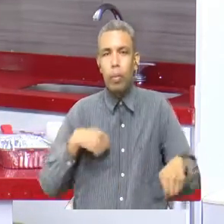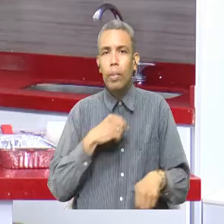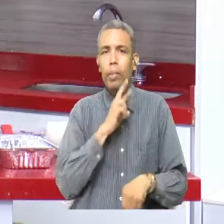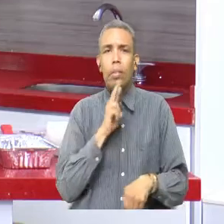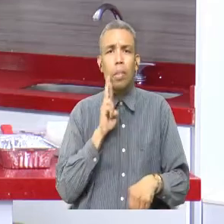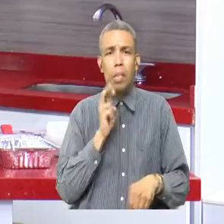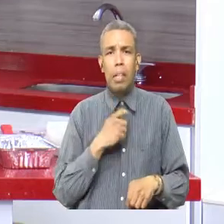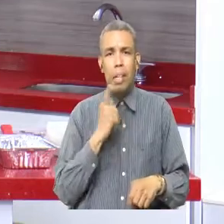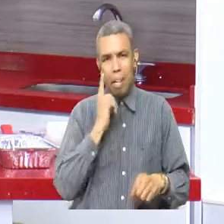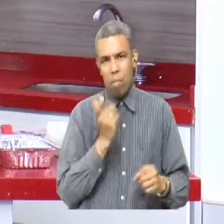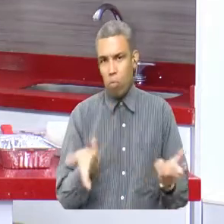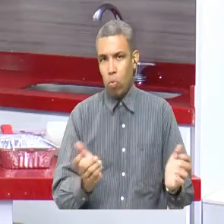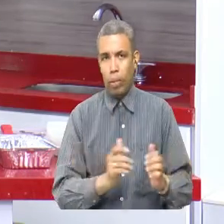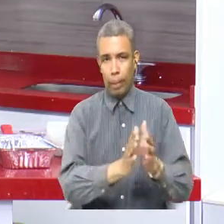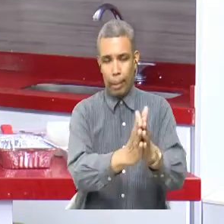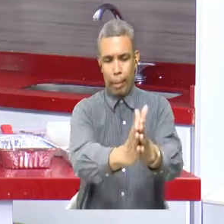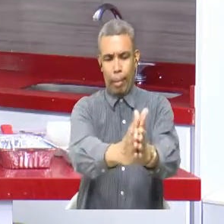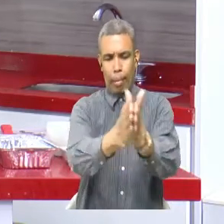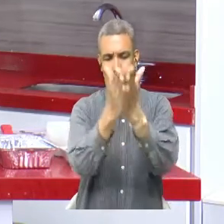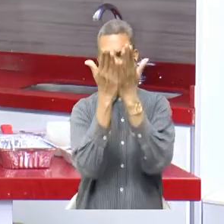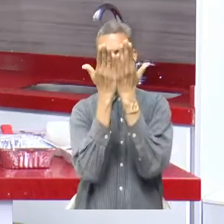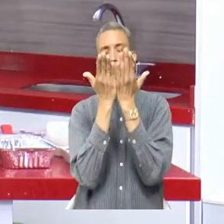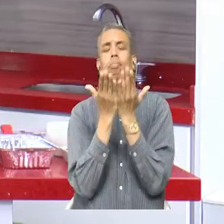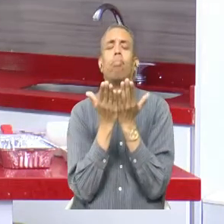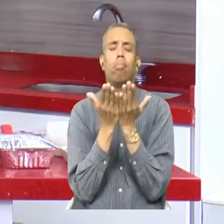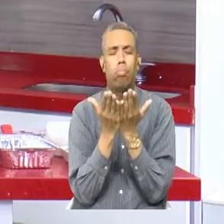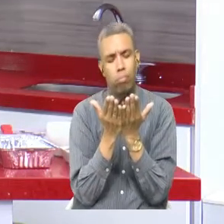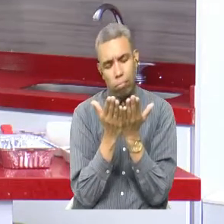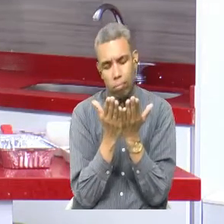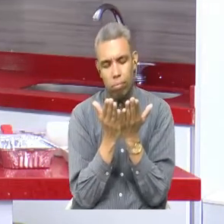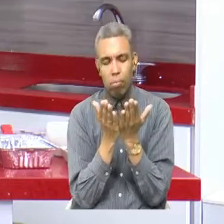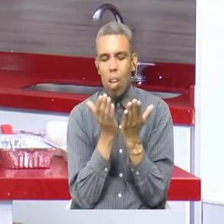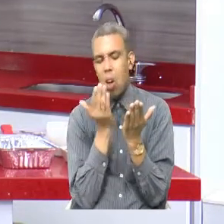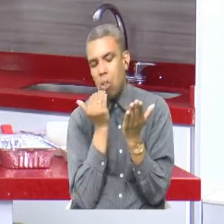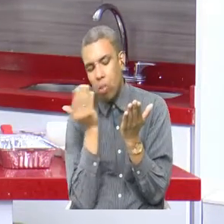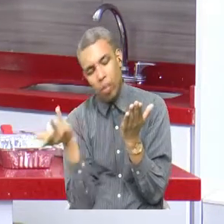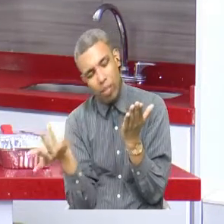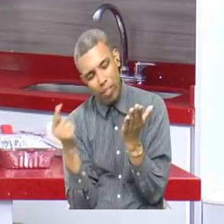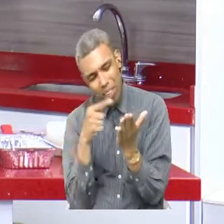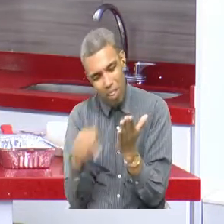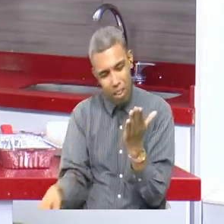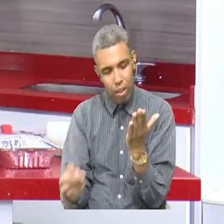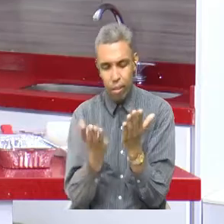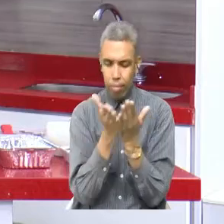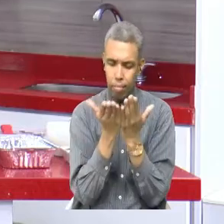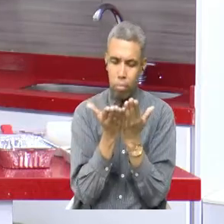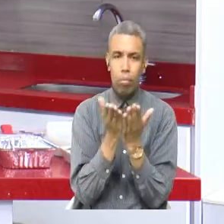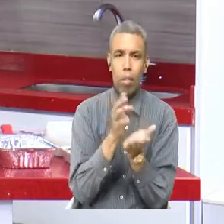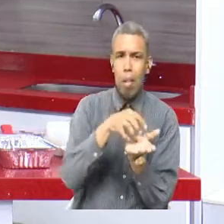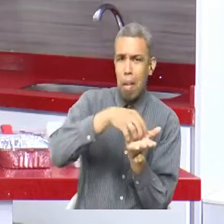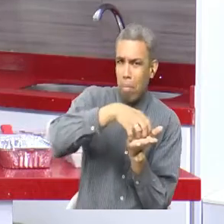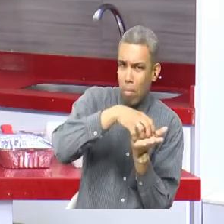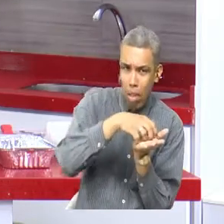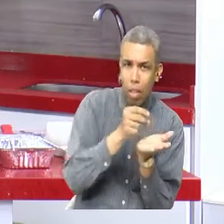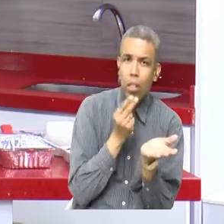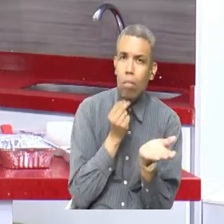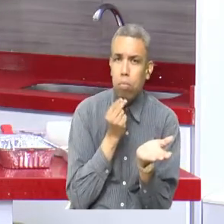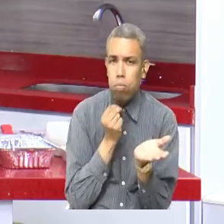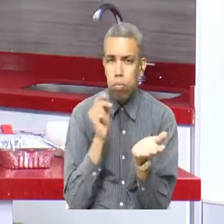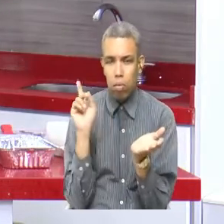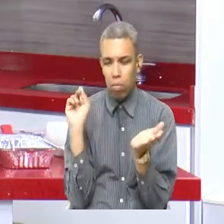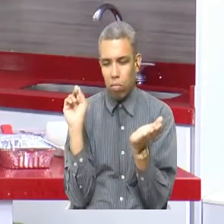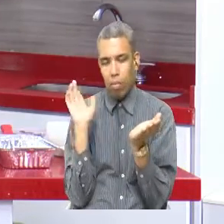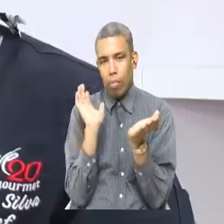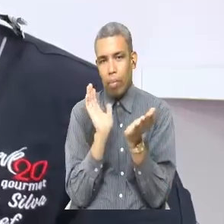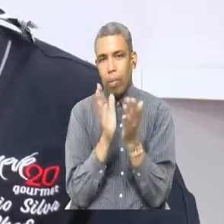postres, sino vamos manejando los del día, de pronto la fruta de temporada. Entonces van a encontrar esta variedad, de pronto un cheesecake, un bavaroa